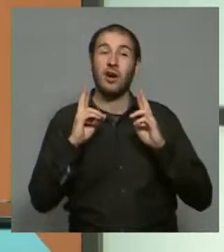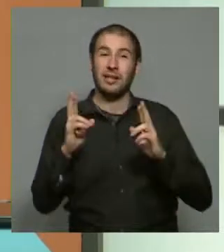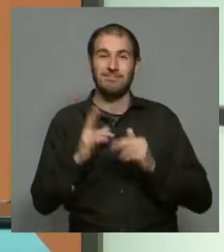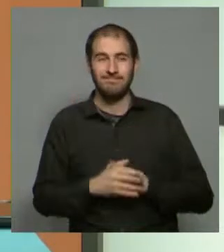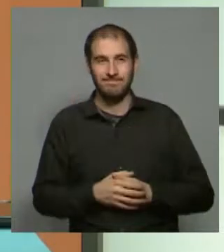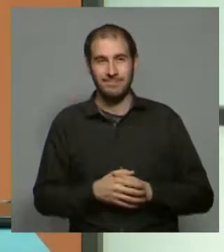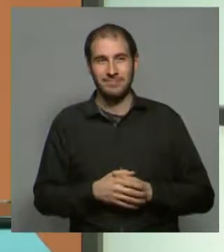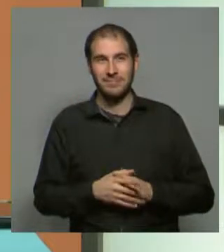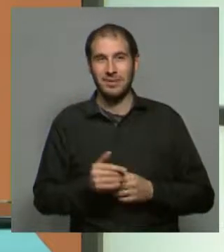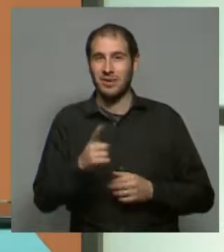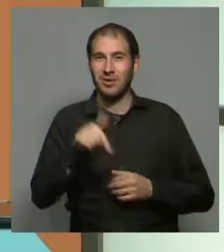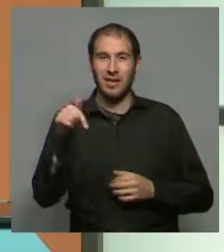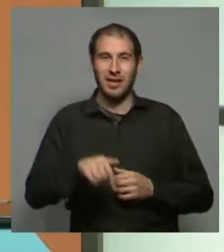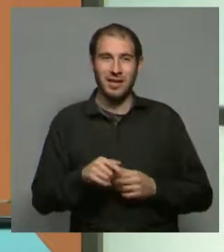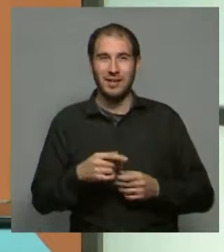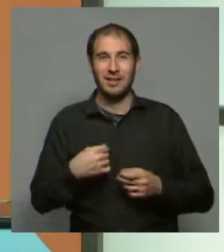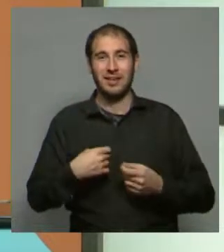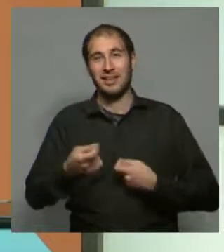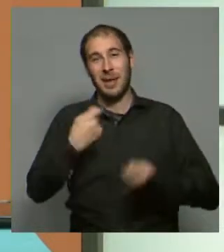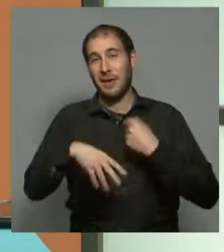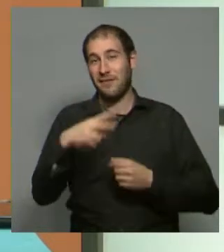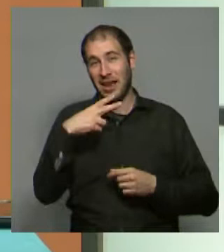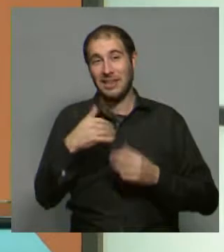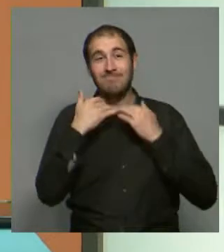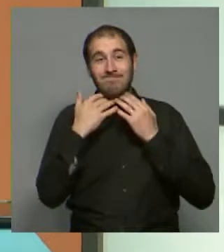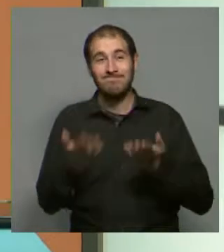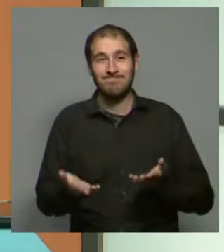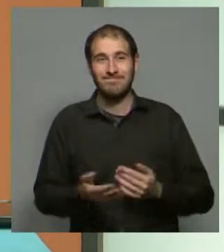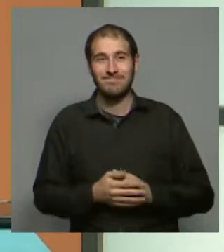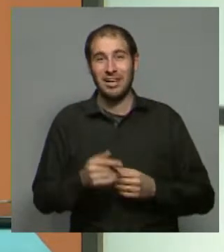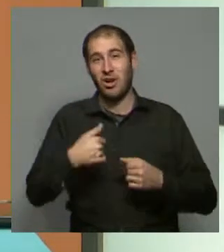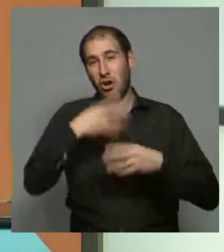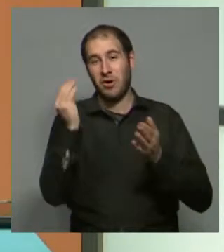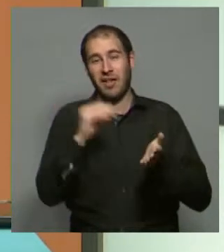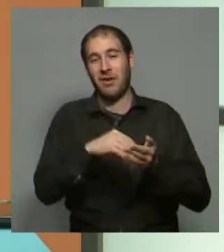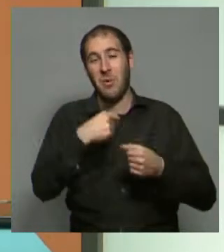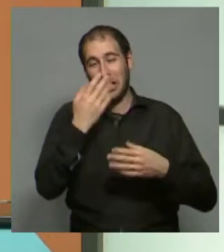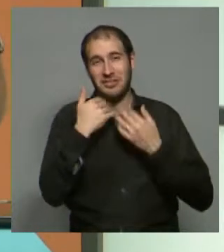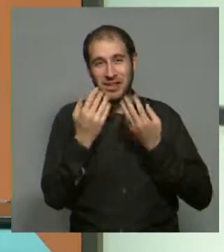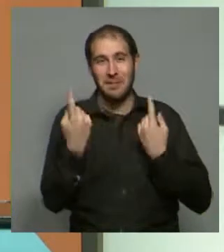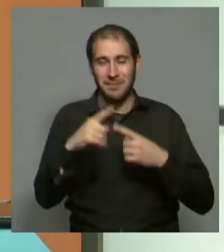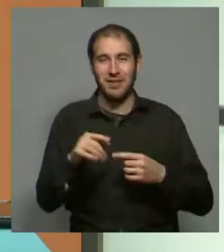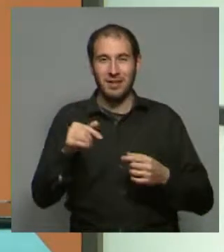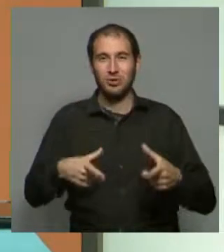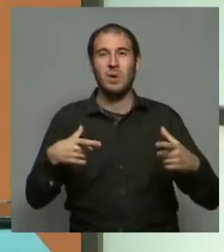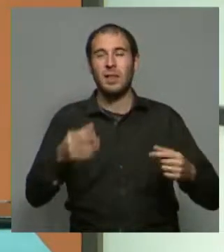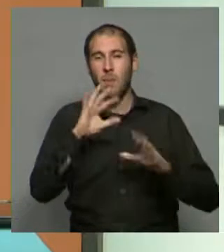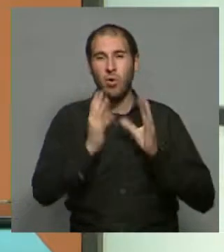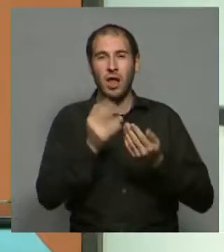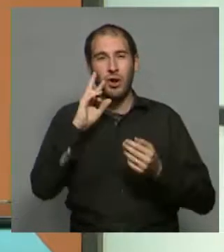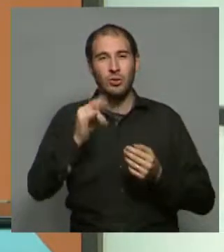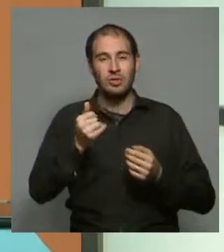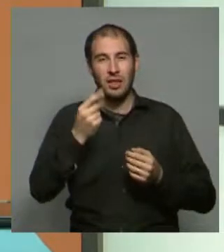no, vamos a cambiarla a verde, no sé. Ya no vamos a saber qué color ponerle, pero seguramente vamos a tener suerte en este Mundial en